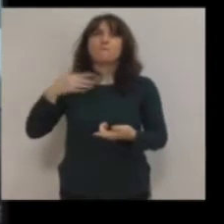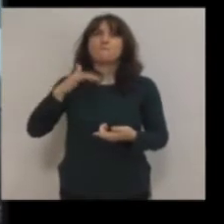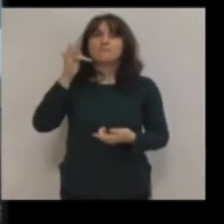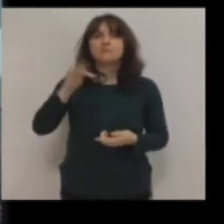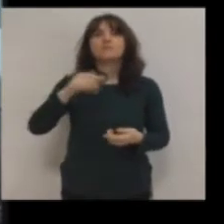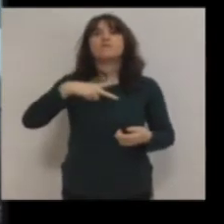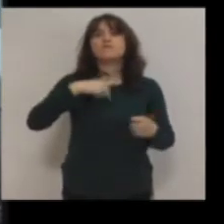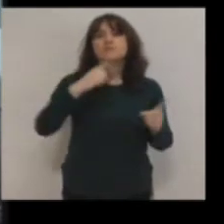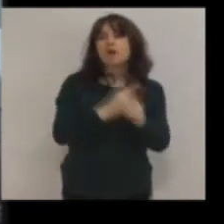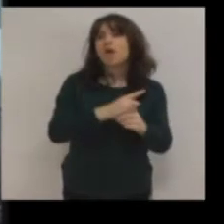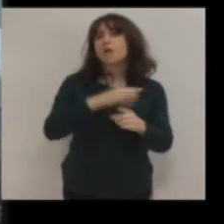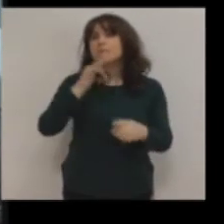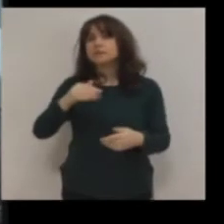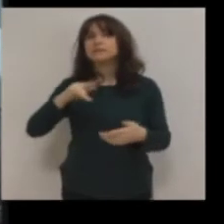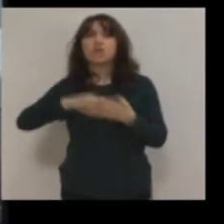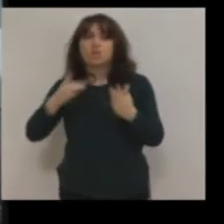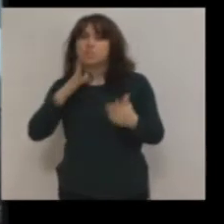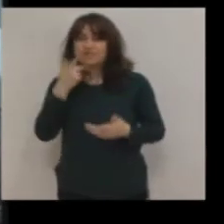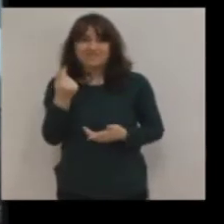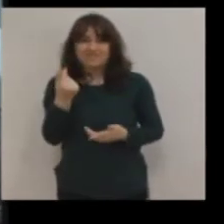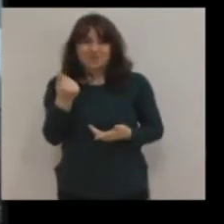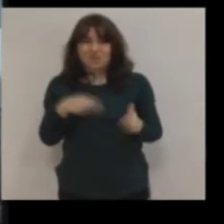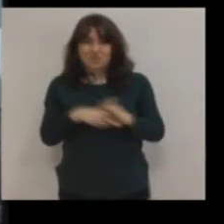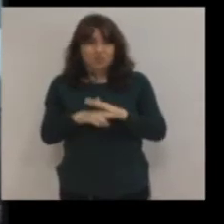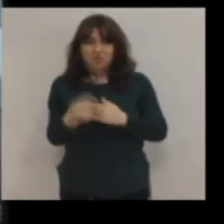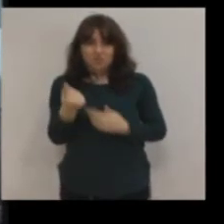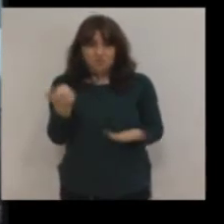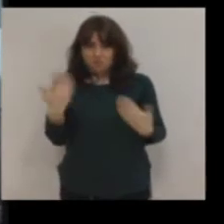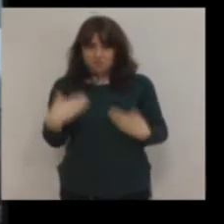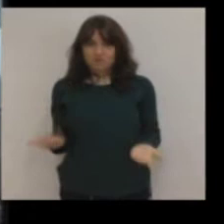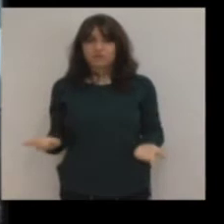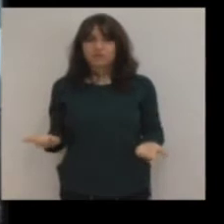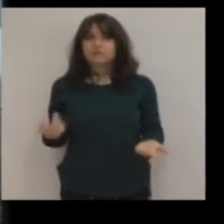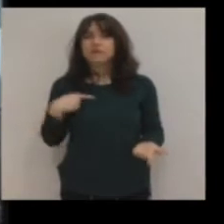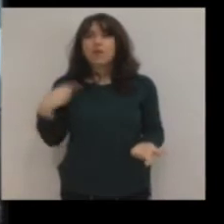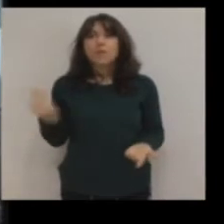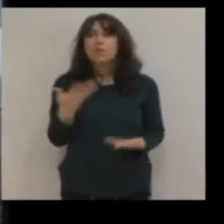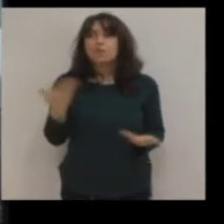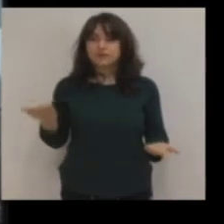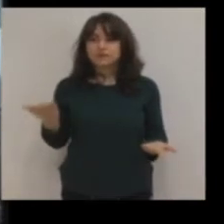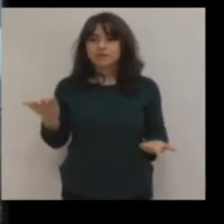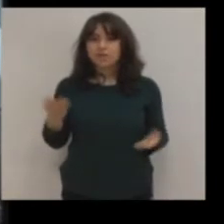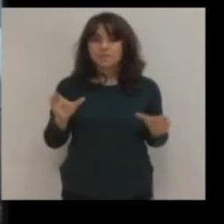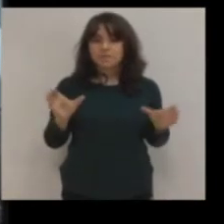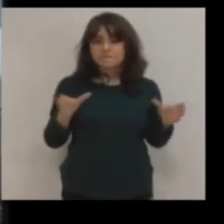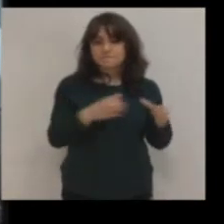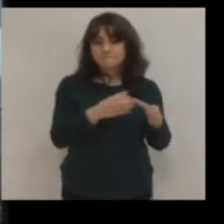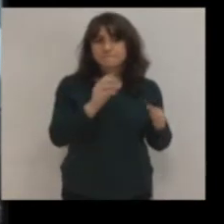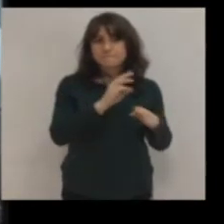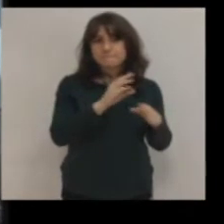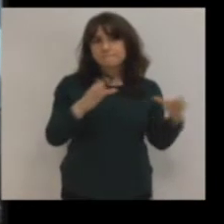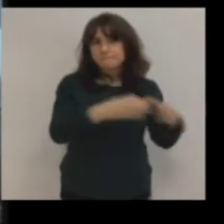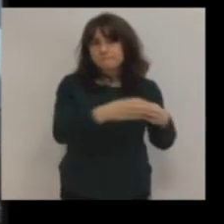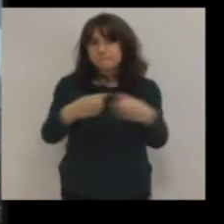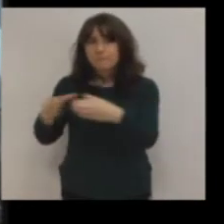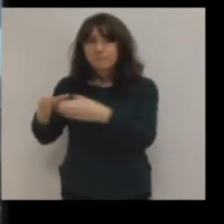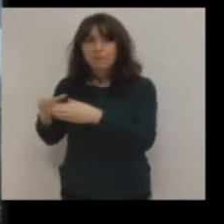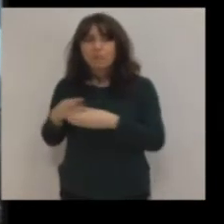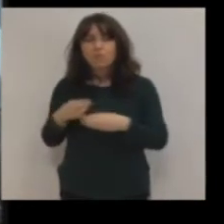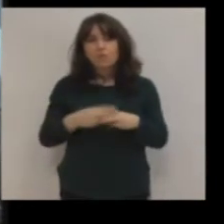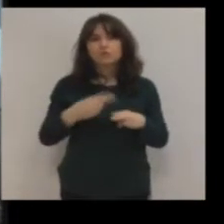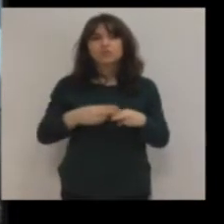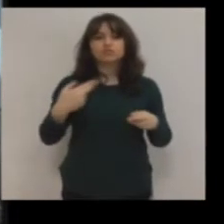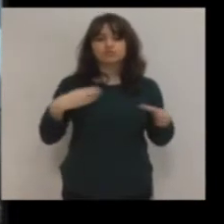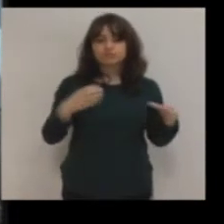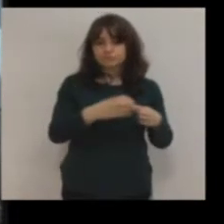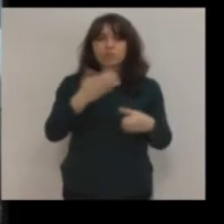tenemos recursos económicos para eso. ¿Cuál sería mejor? ¿Reagrupar todos los partidos judiciales, por ejemplo, en